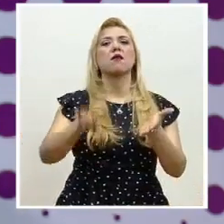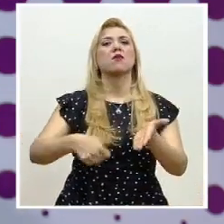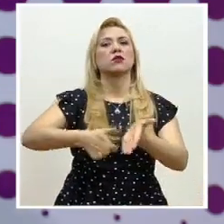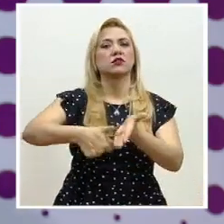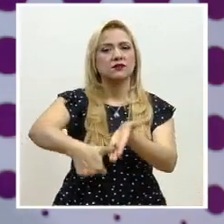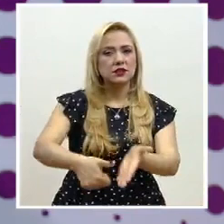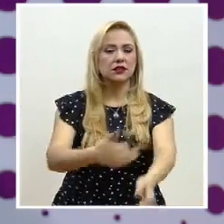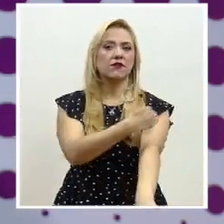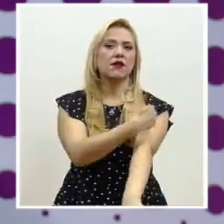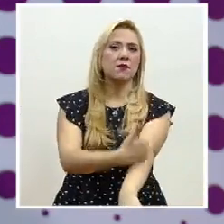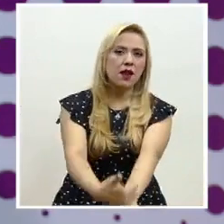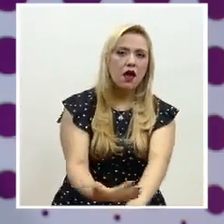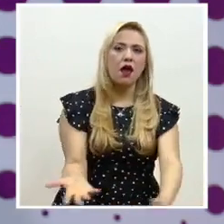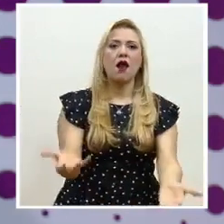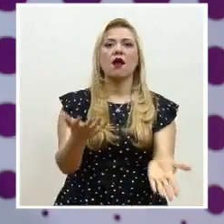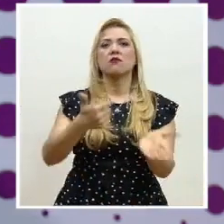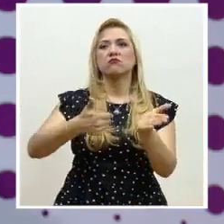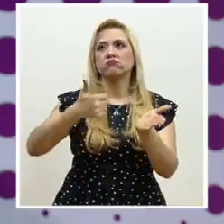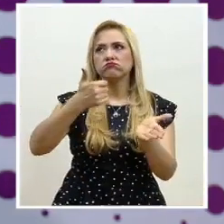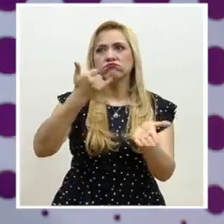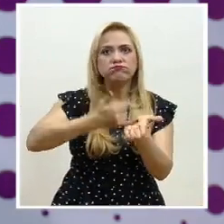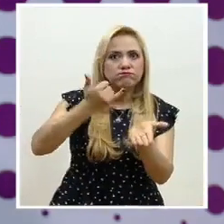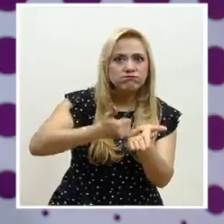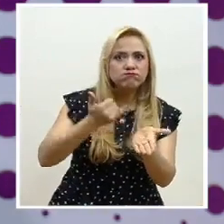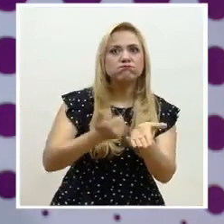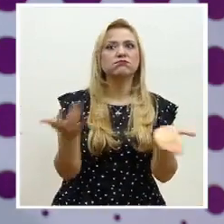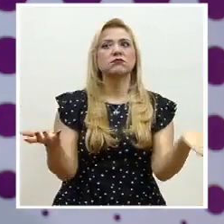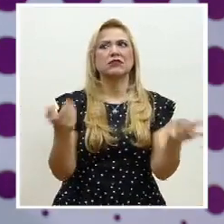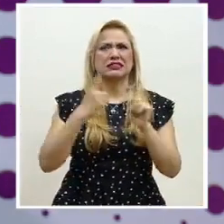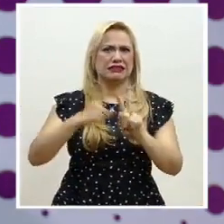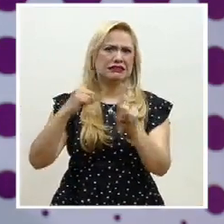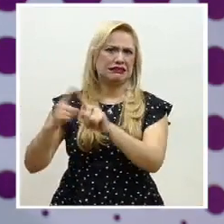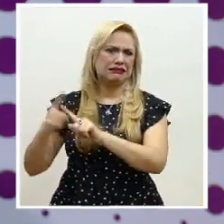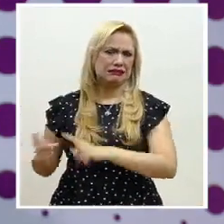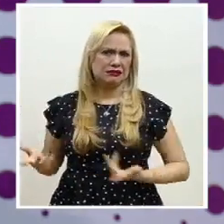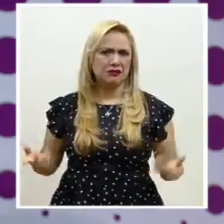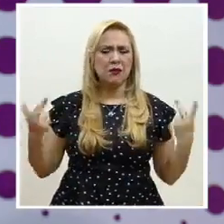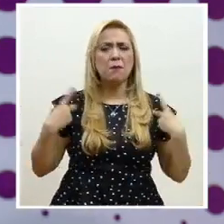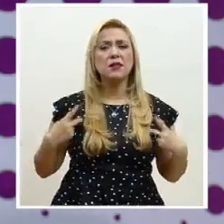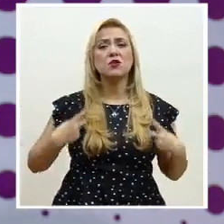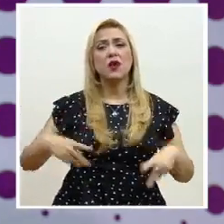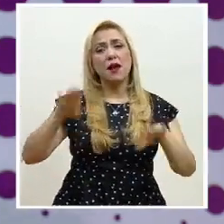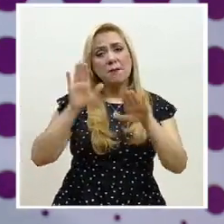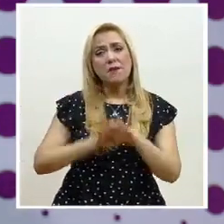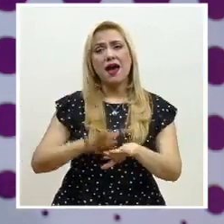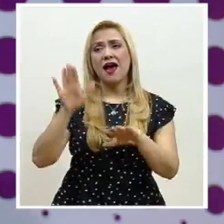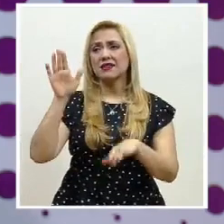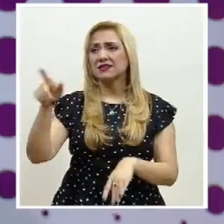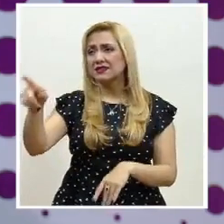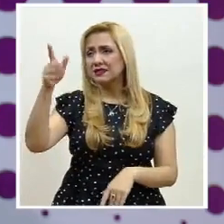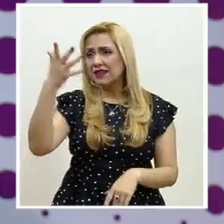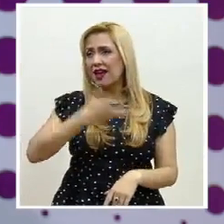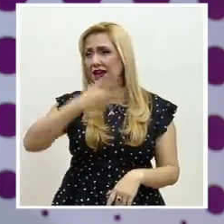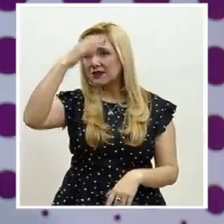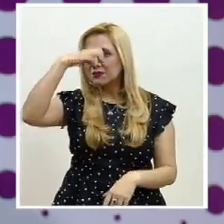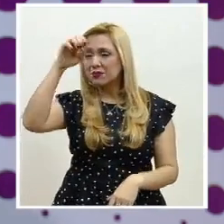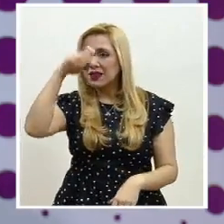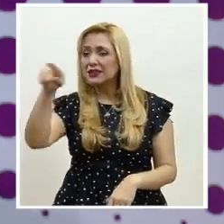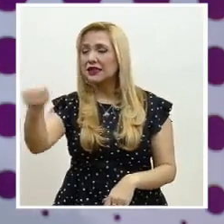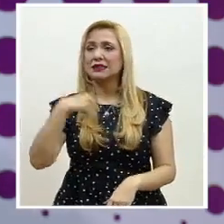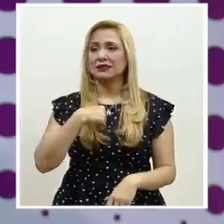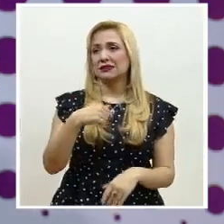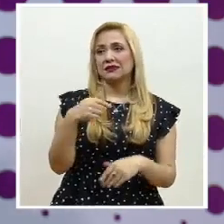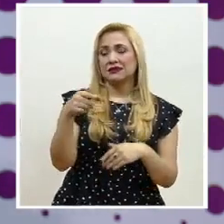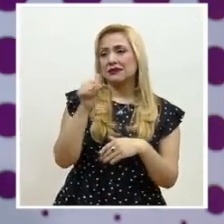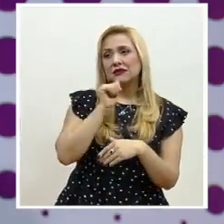labor jurisdiccional y hace mejores productos, y desde luego que perfila personas mucho más plurales en visión, viendo el derecho como algo